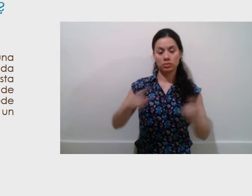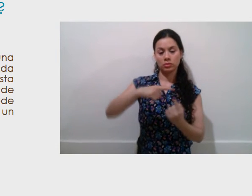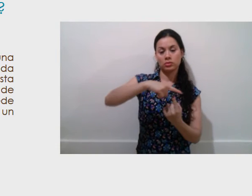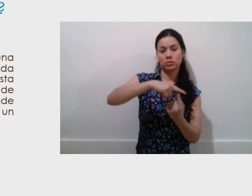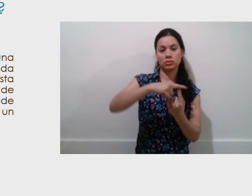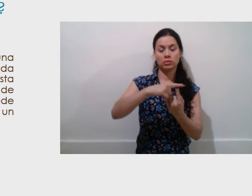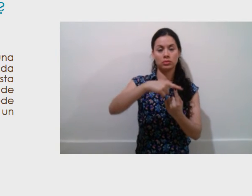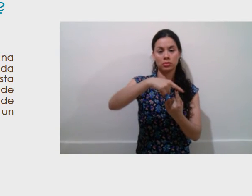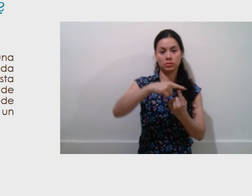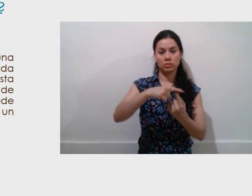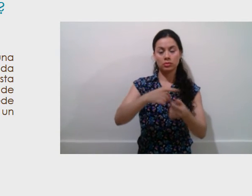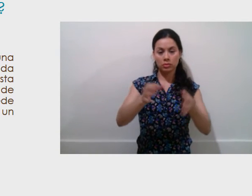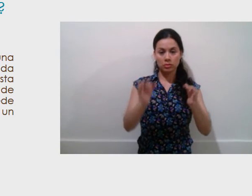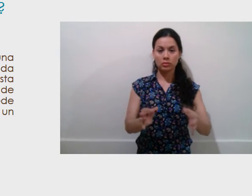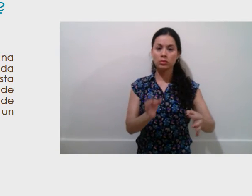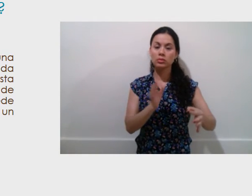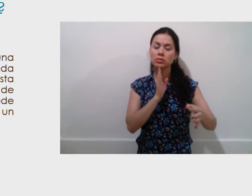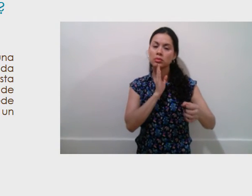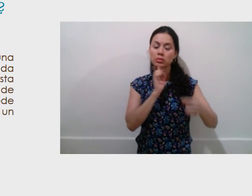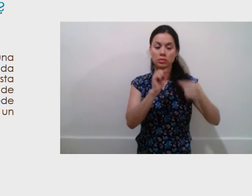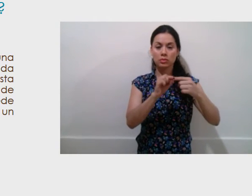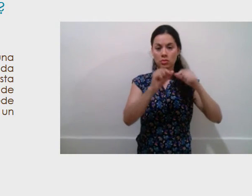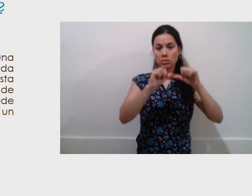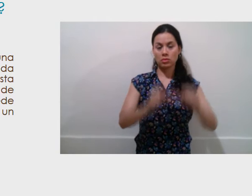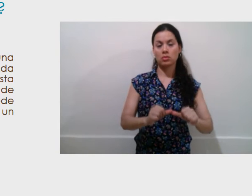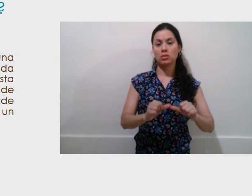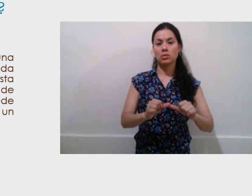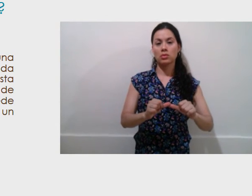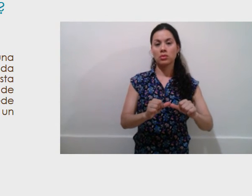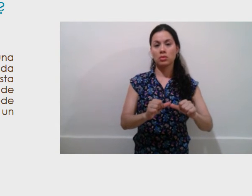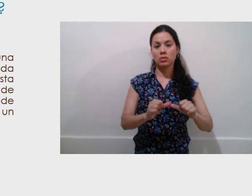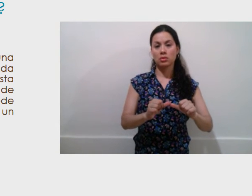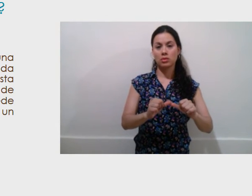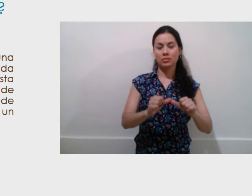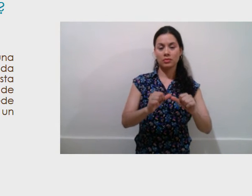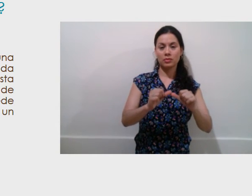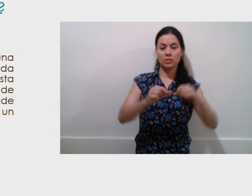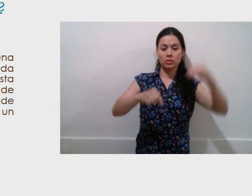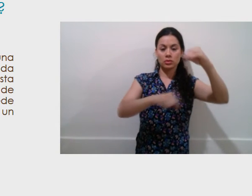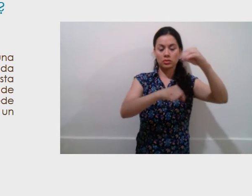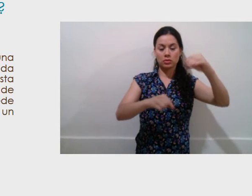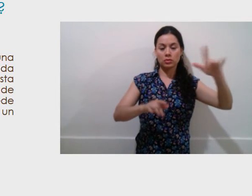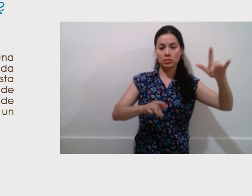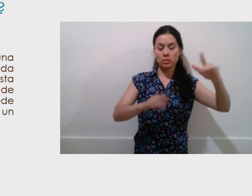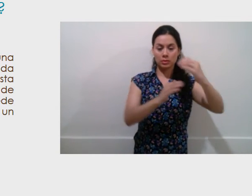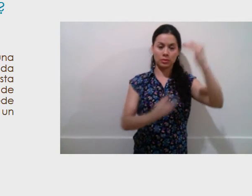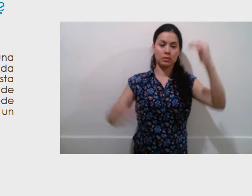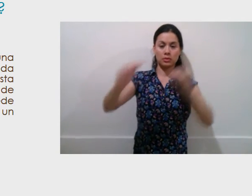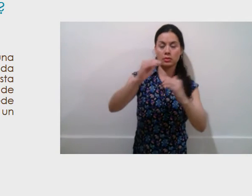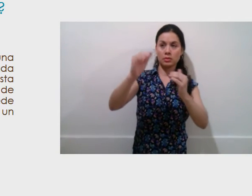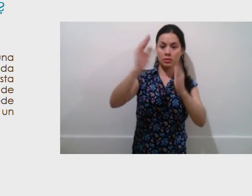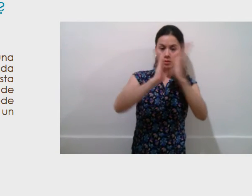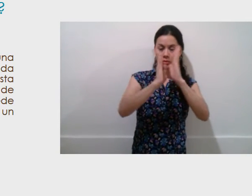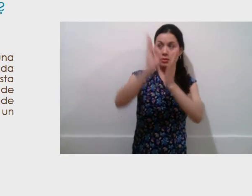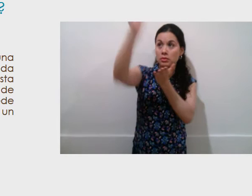equilibrio, determinada por un punto fijo del que está suspendido, situado por encima de su centro